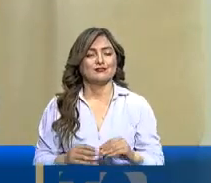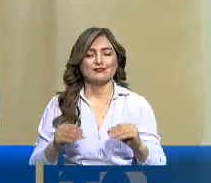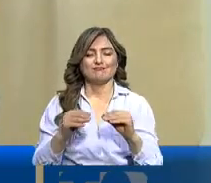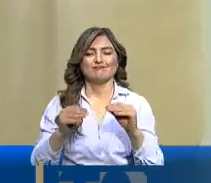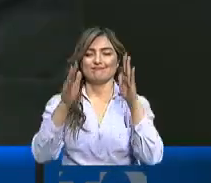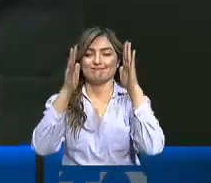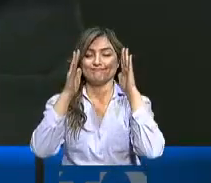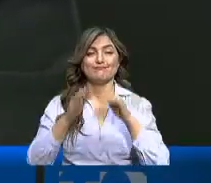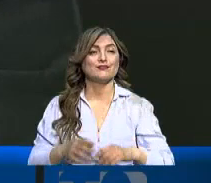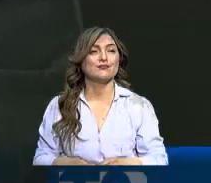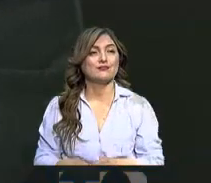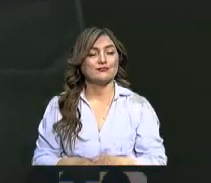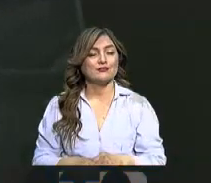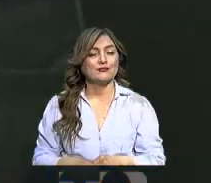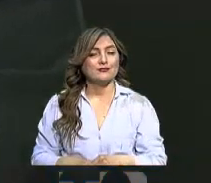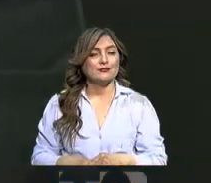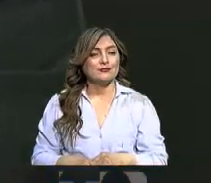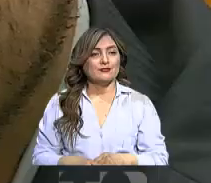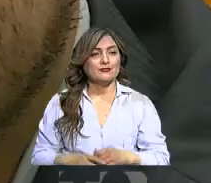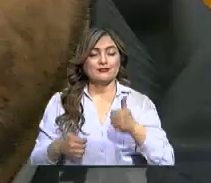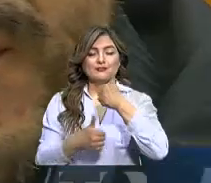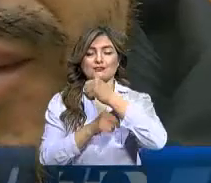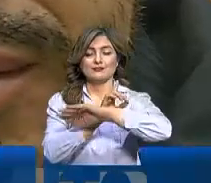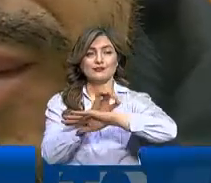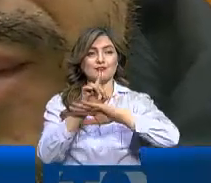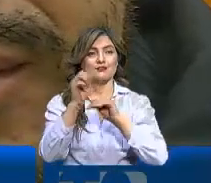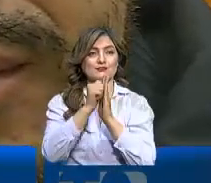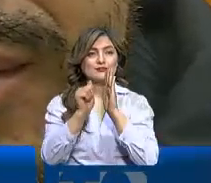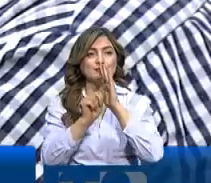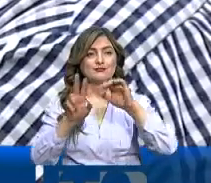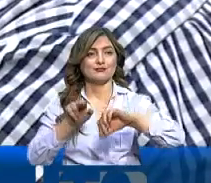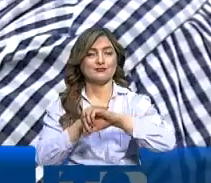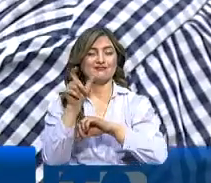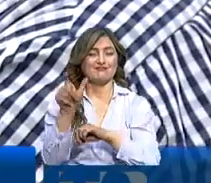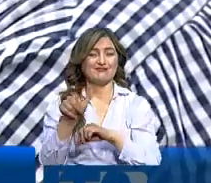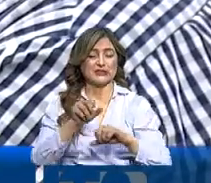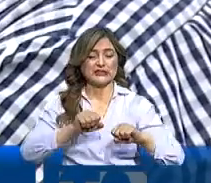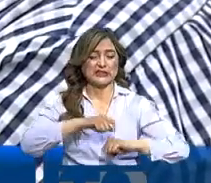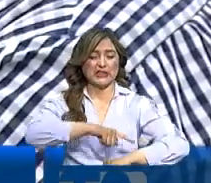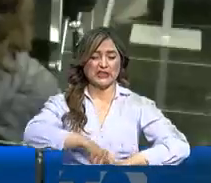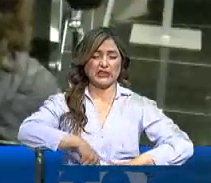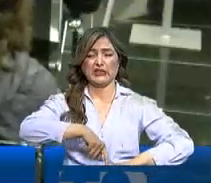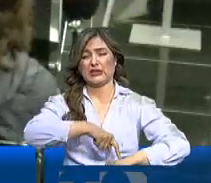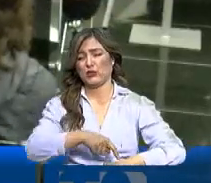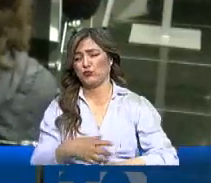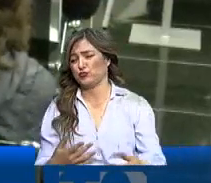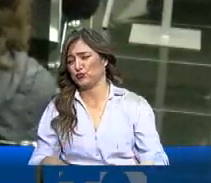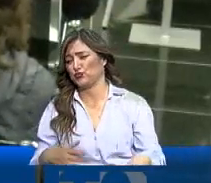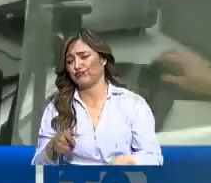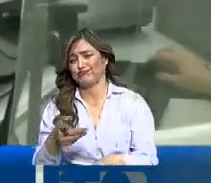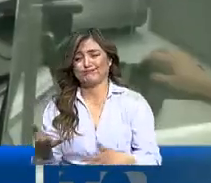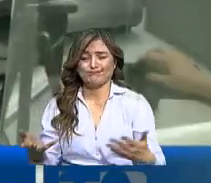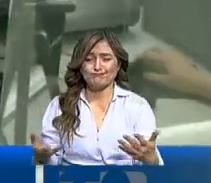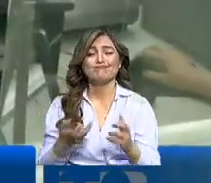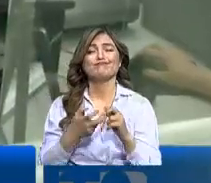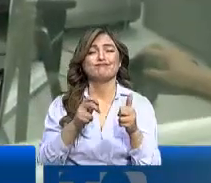de la atención. Adicionalmente, el subdirector ejecutivo de la ANT se refirió a la burocracia que hay dentro de la institución. Argumenta